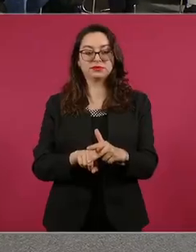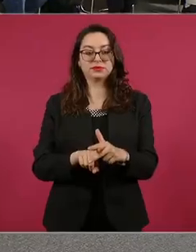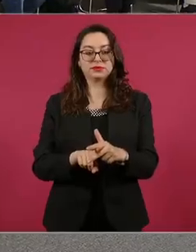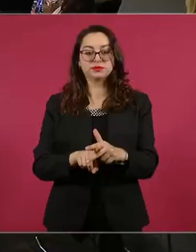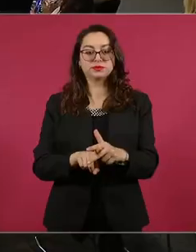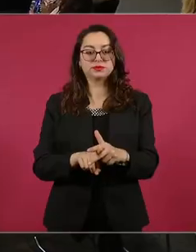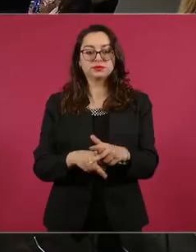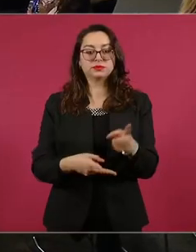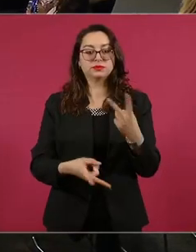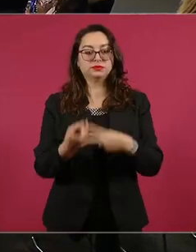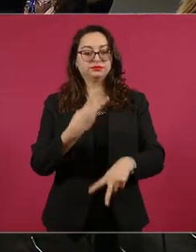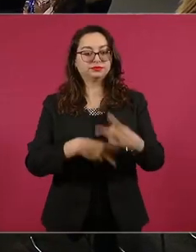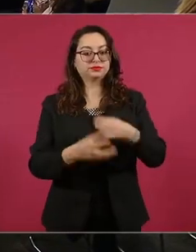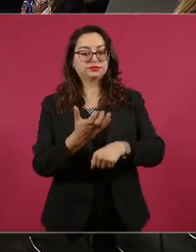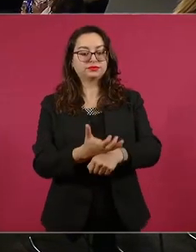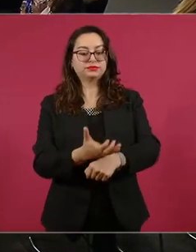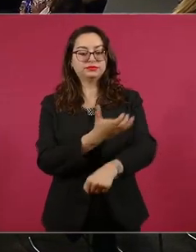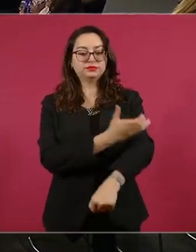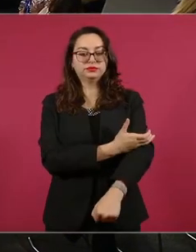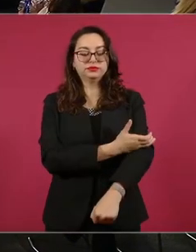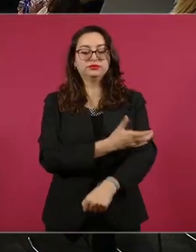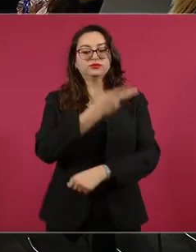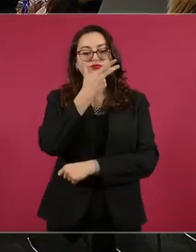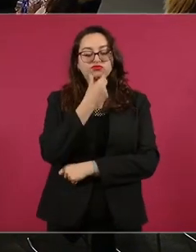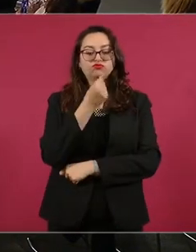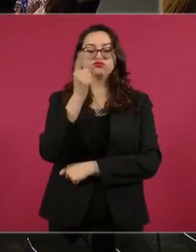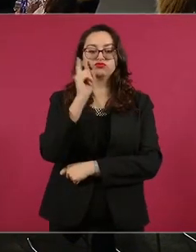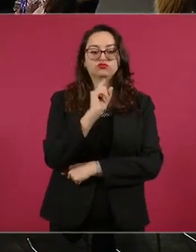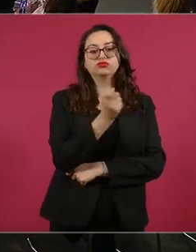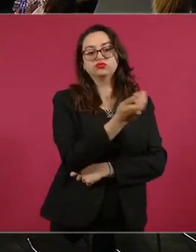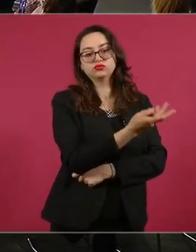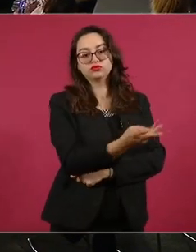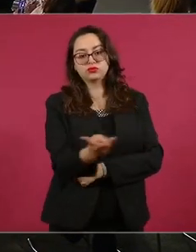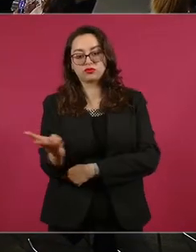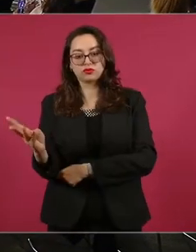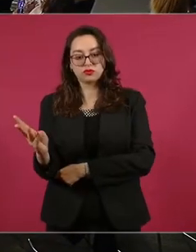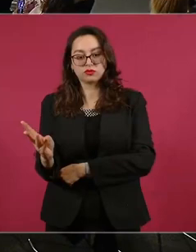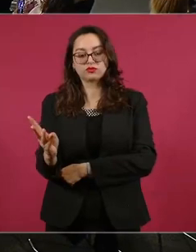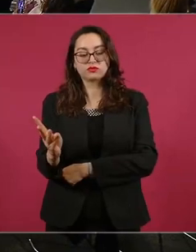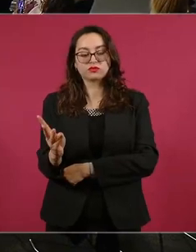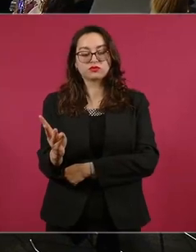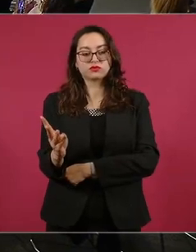Nos acompañan aquí compañeras, compañeros que